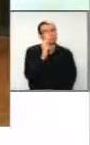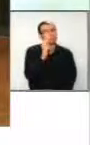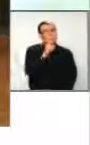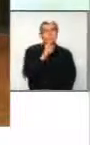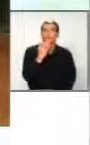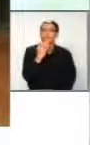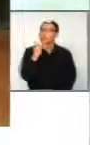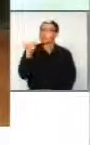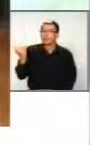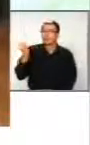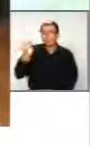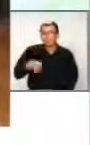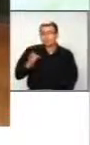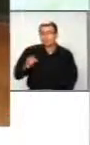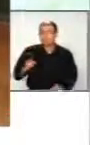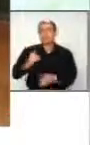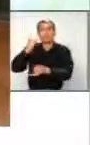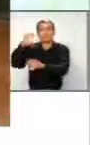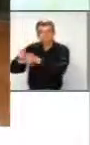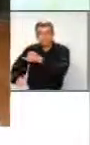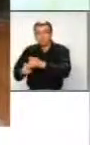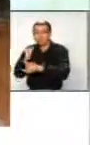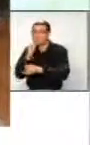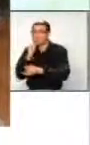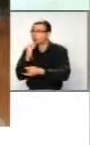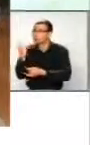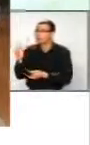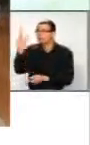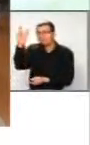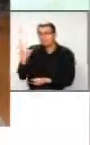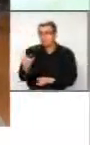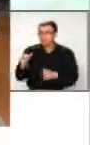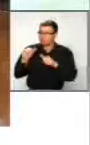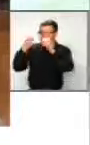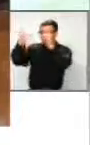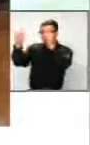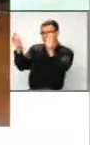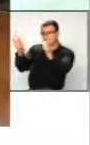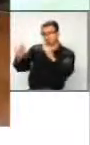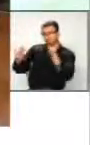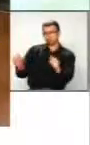como Farándula, donde definitivamente tienen que salir exhibiendo mucho